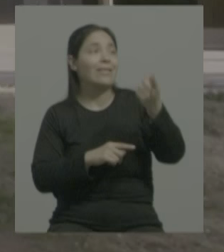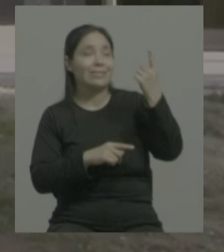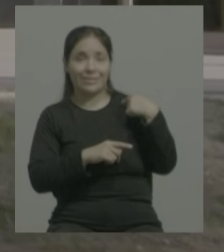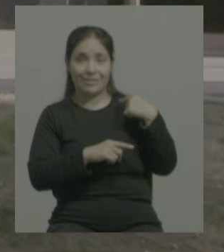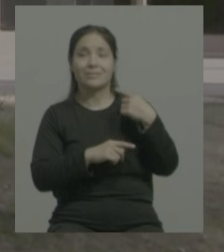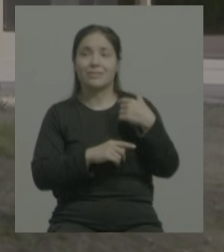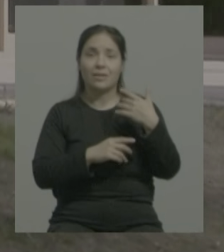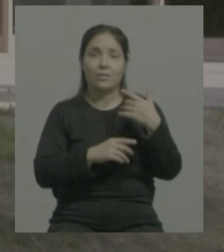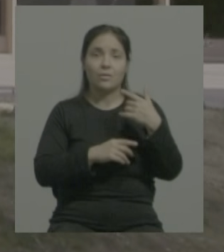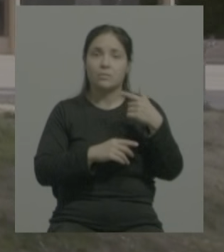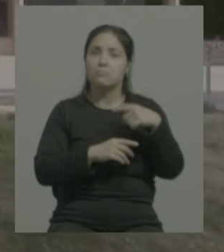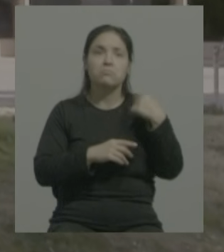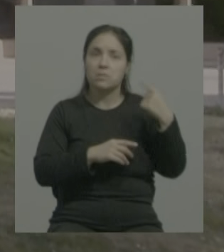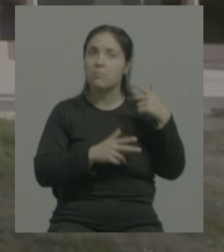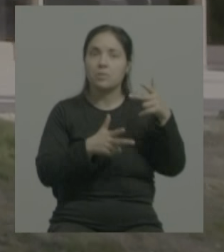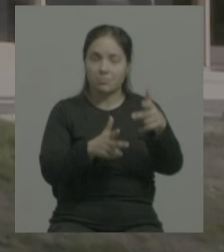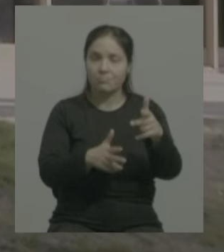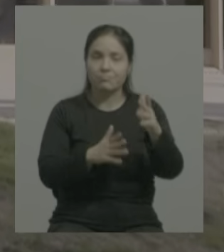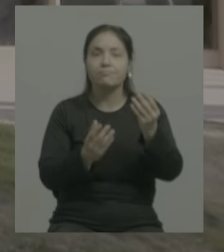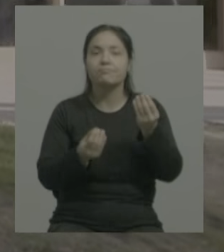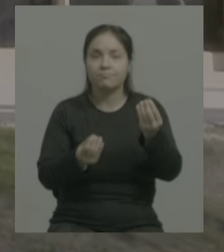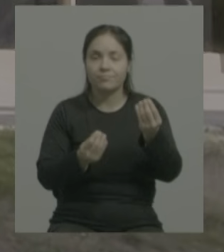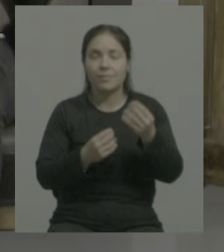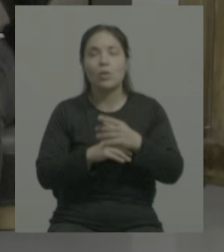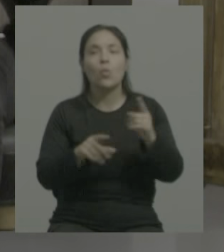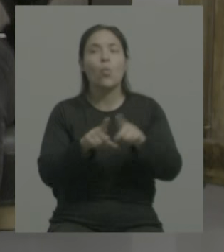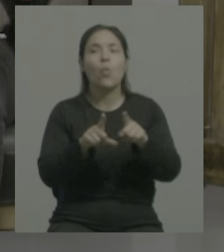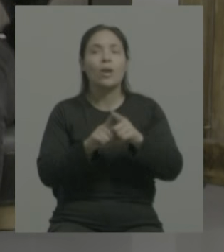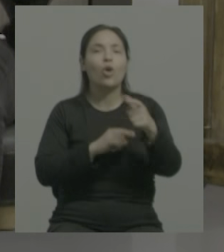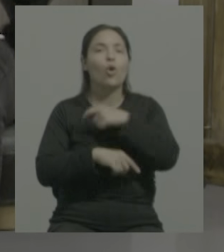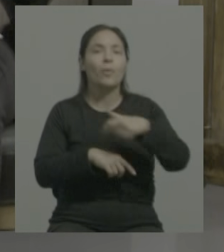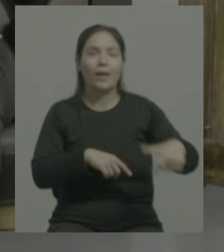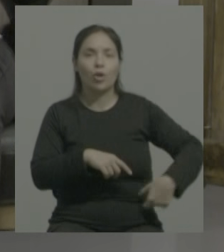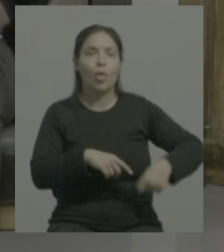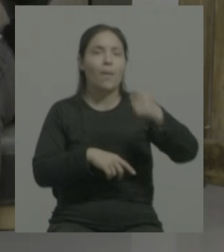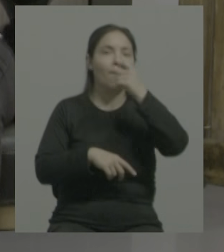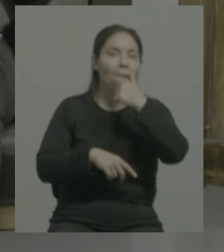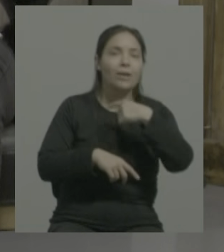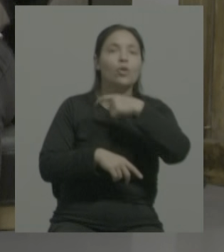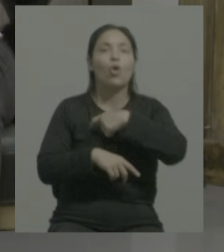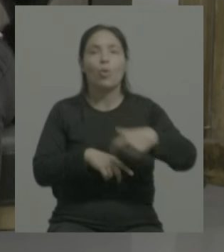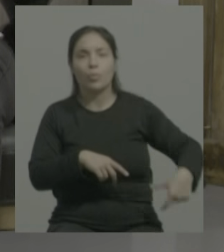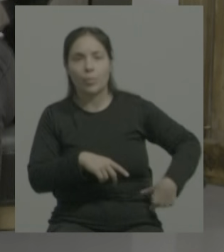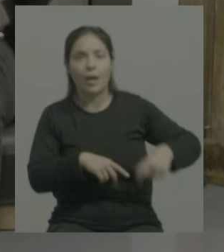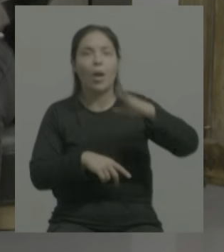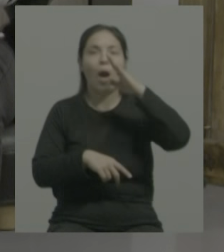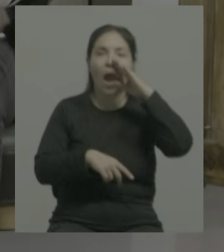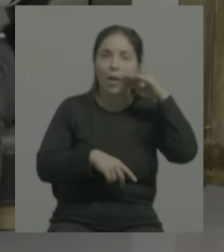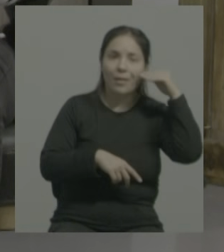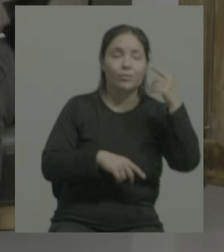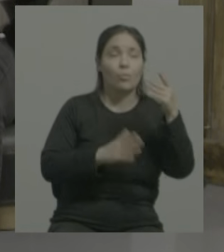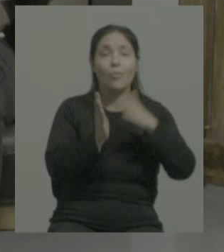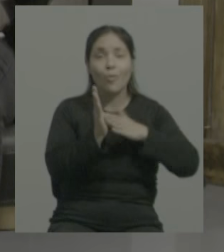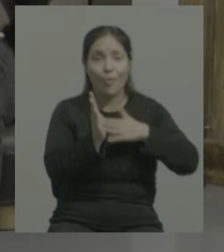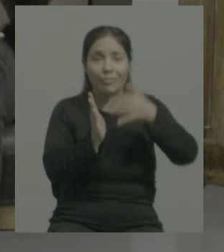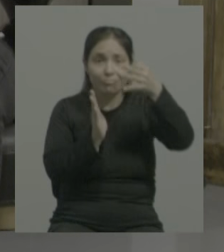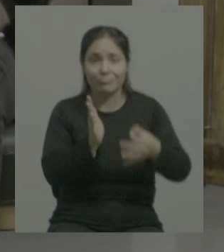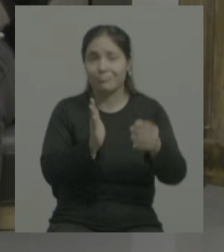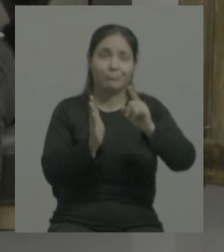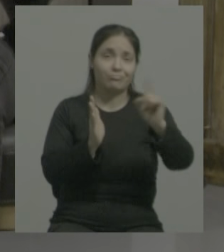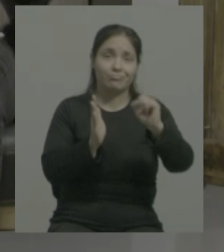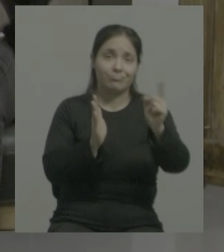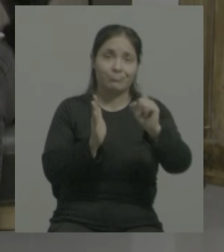yo siempre lo digo, o sea, pasó, por ejemplo, en el gobierno de Macri, en el gobierno de Alberto, que vos decís, bueno, las propuestas a veces no eran buenas, y